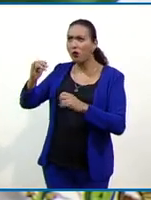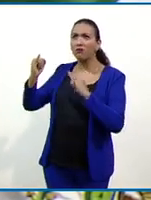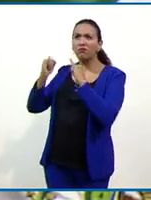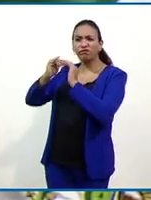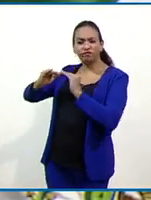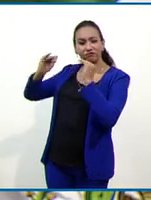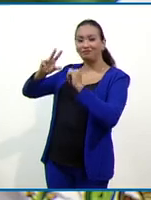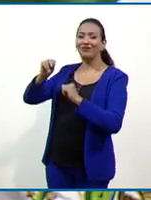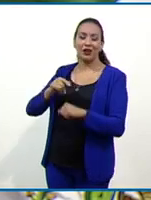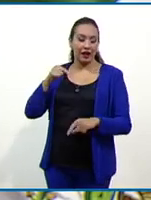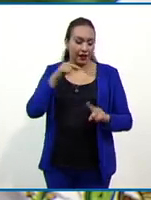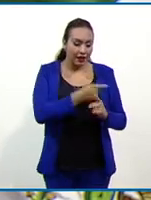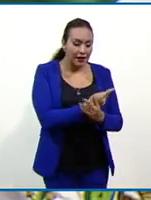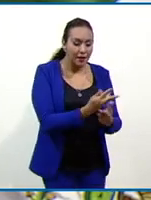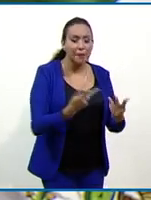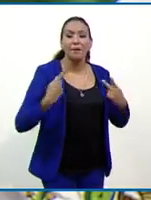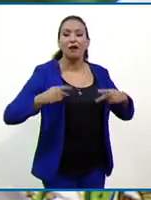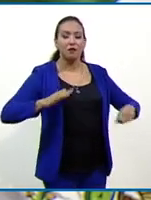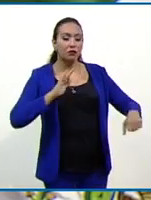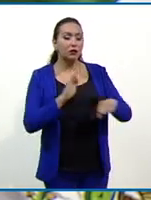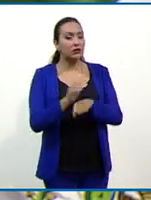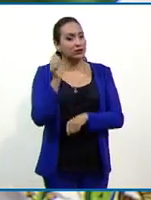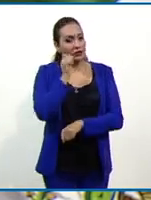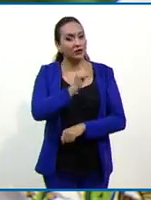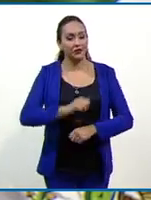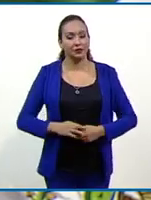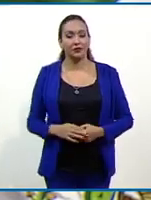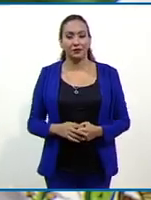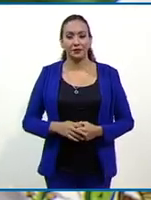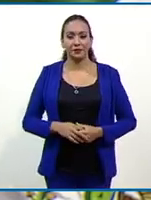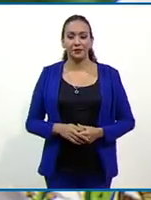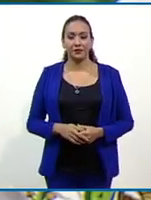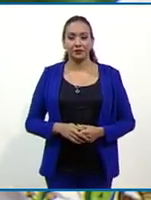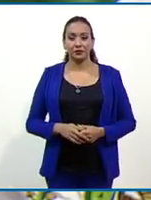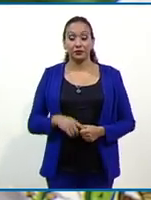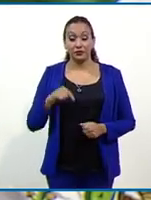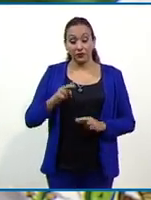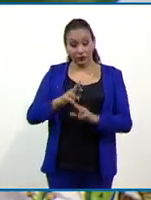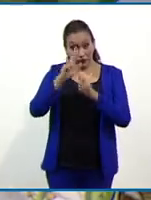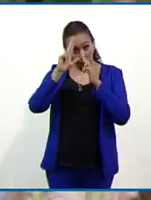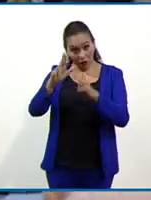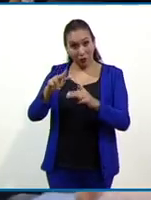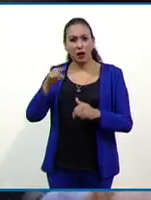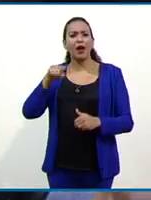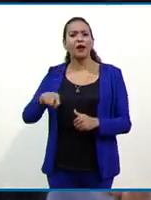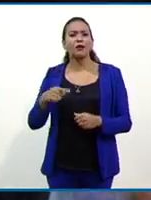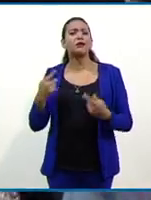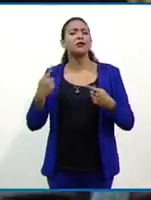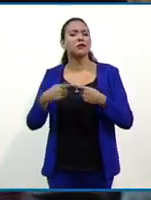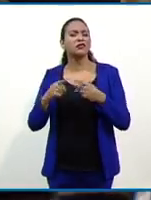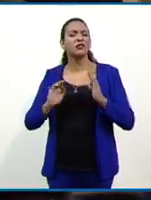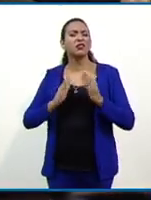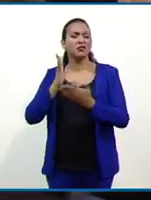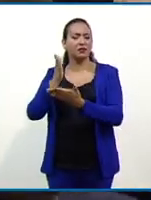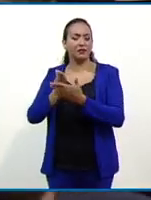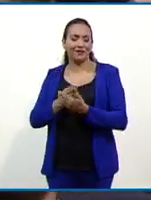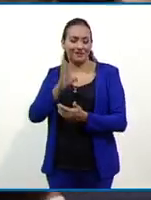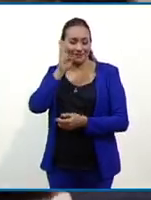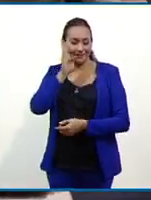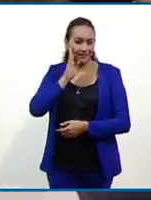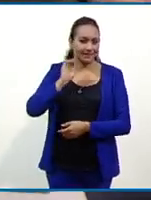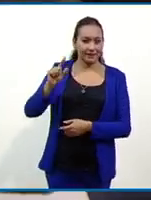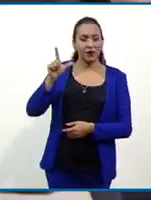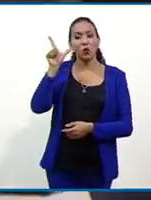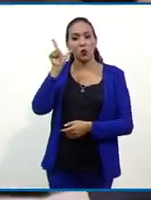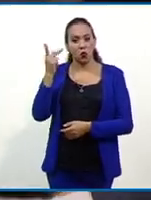estabilidad y la paz de este país. En este homenaje, en el que estuvo acompañado por la ministra presidenta Norma